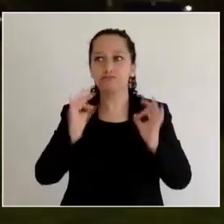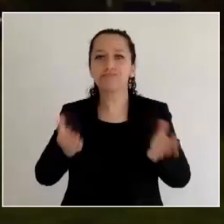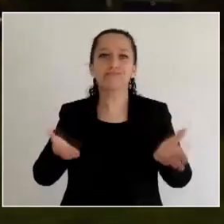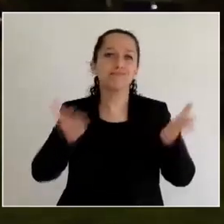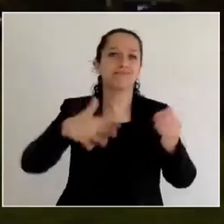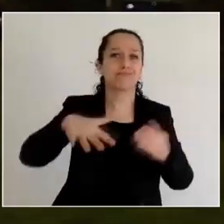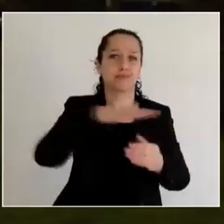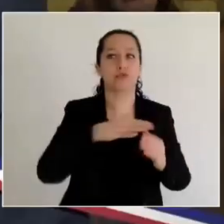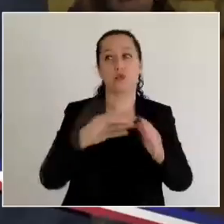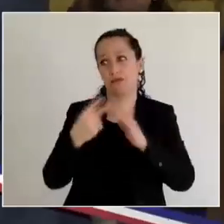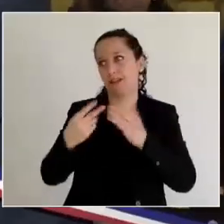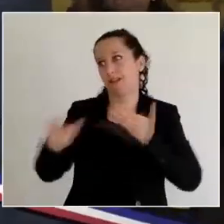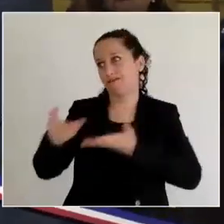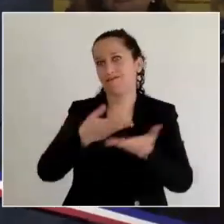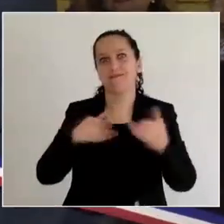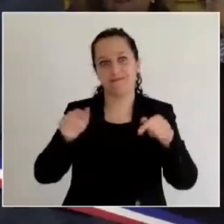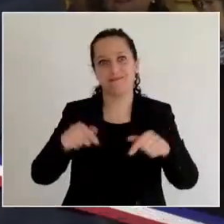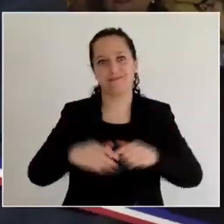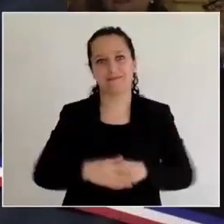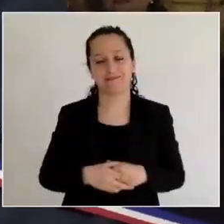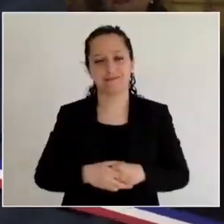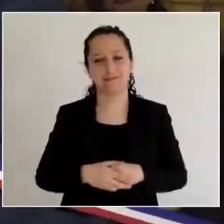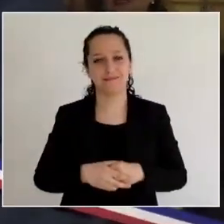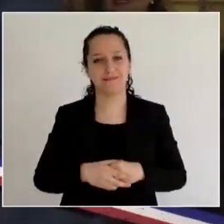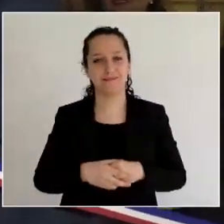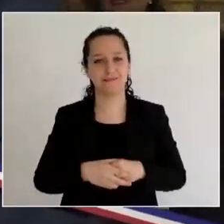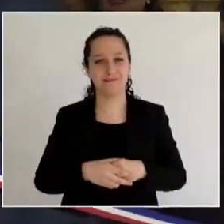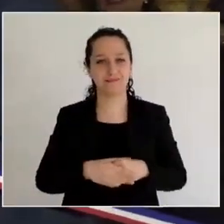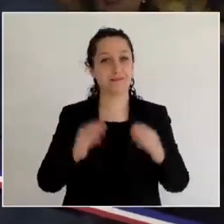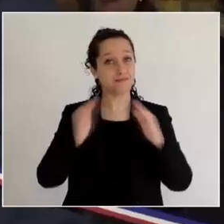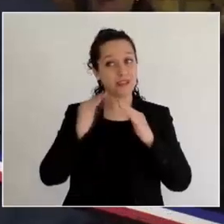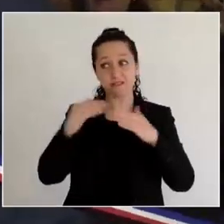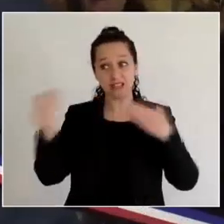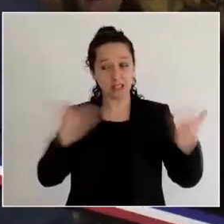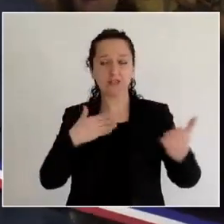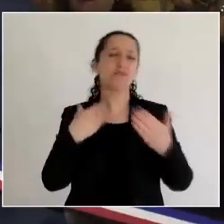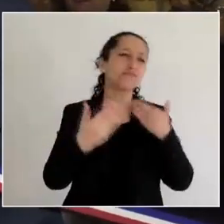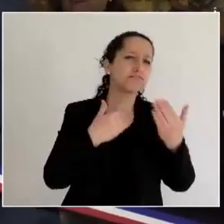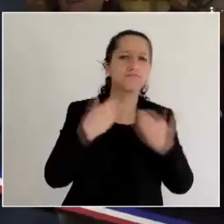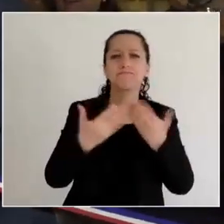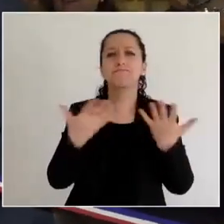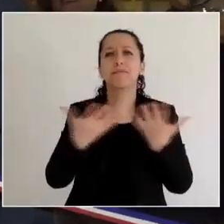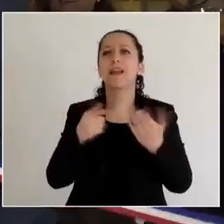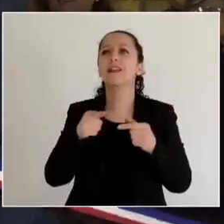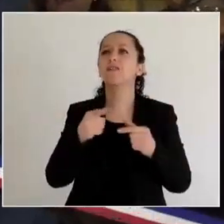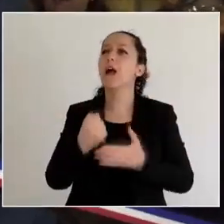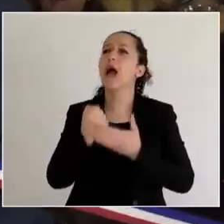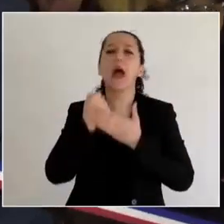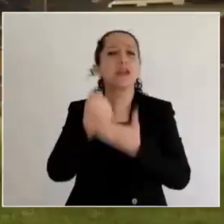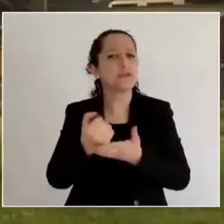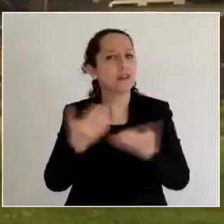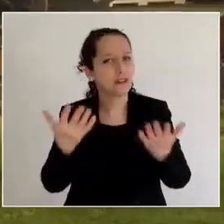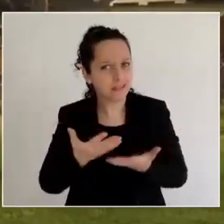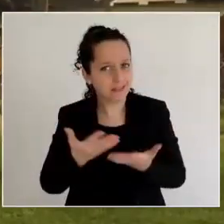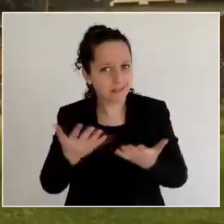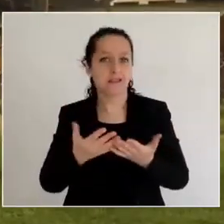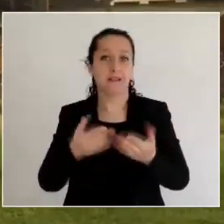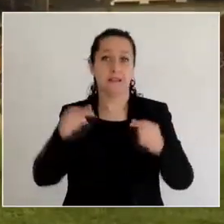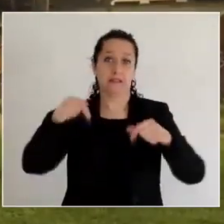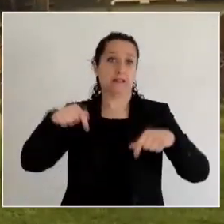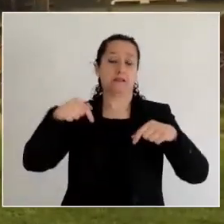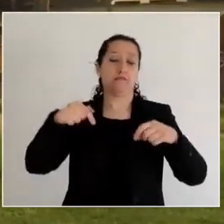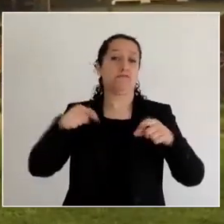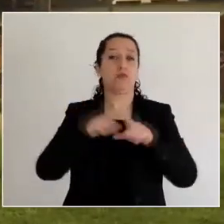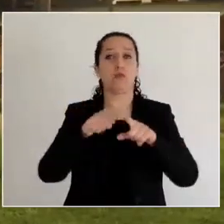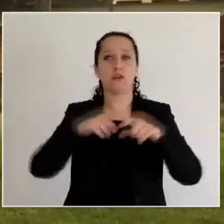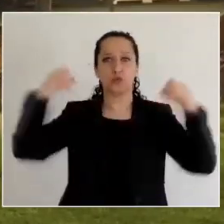uno de los dirigentes sociales de Concepción. Comentaba ahí como con los vecinos cuál va a ser el impacto, no solamente de lo que significa tener